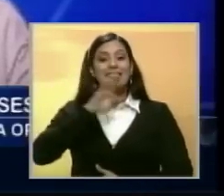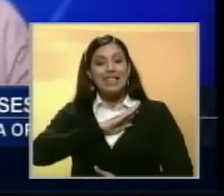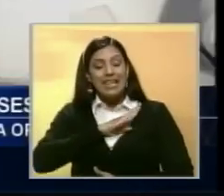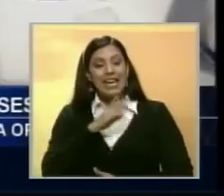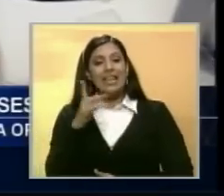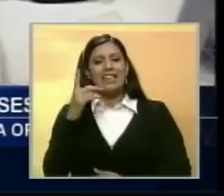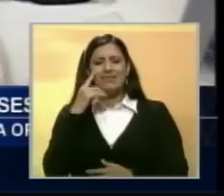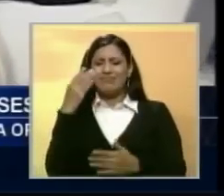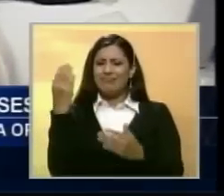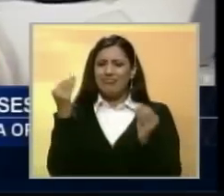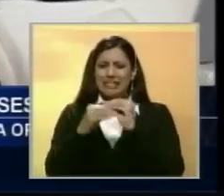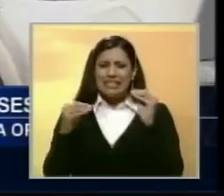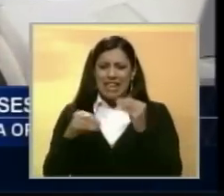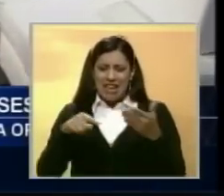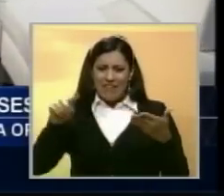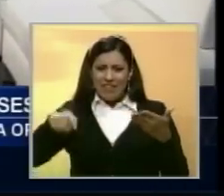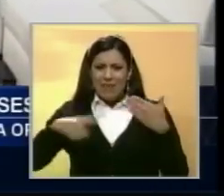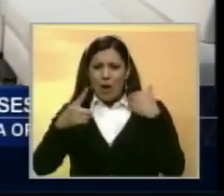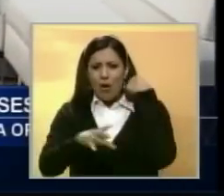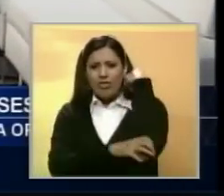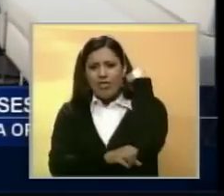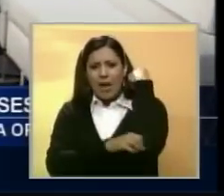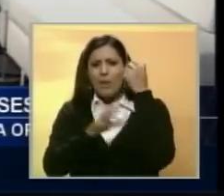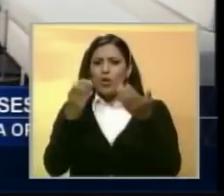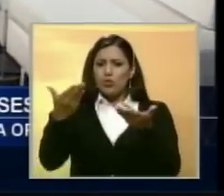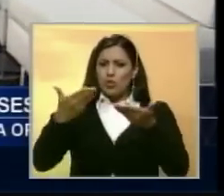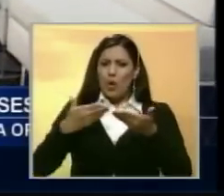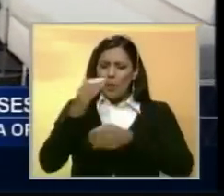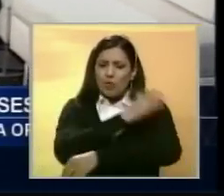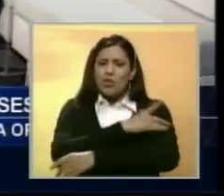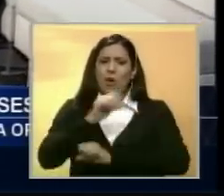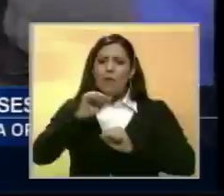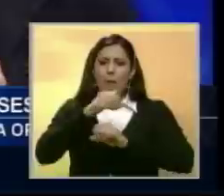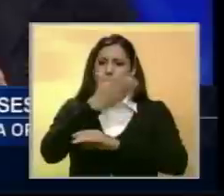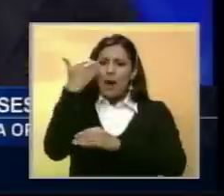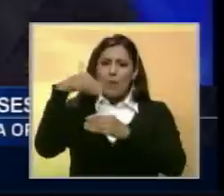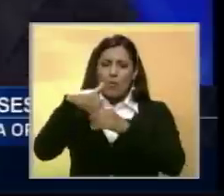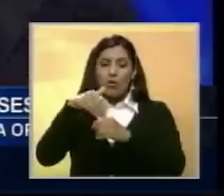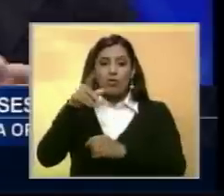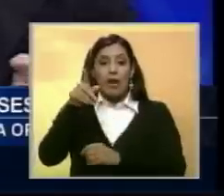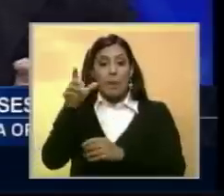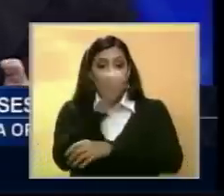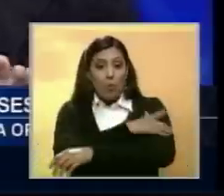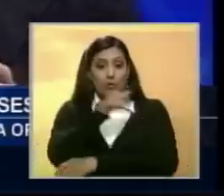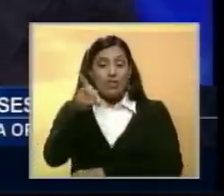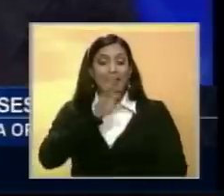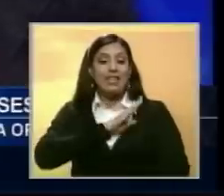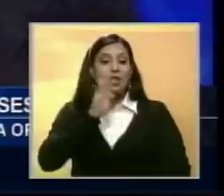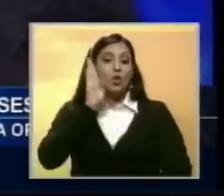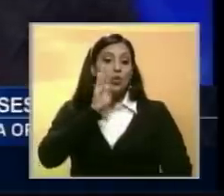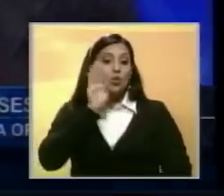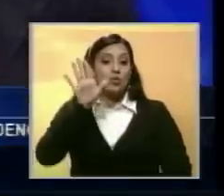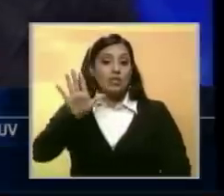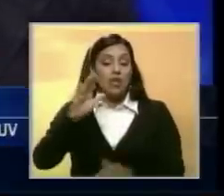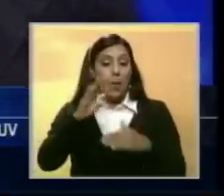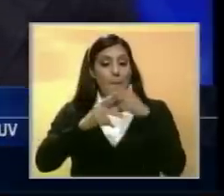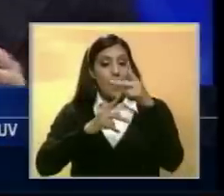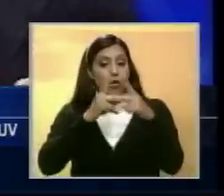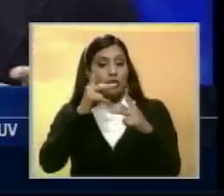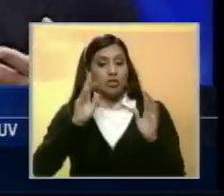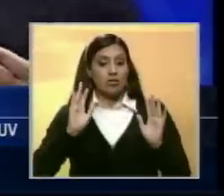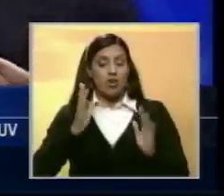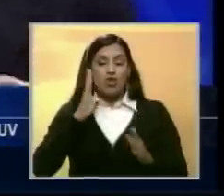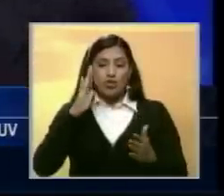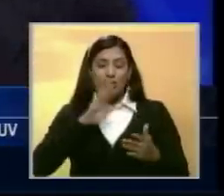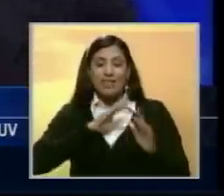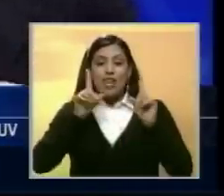encontrado inconsistencias en las firmas entregadas por la oposición para activar el revocatorio. Que ellos ensuciaron el proceso. Nosotros